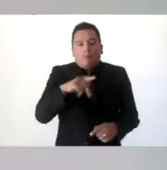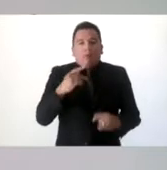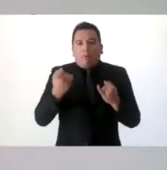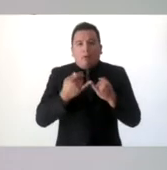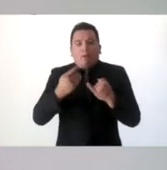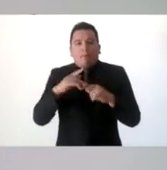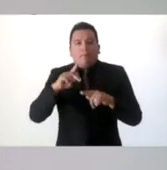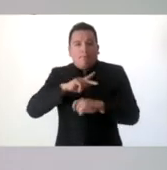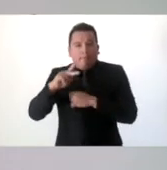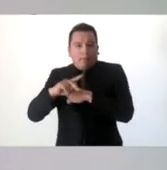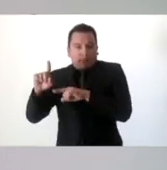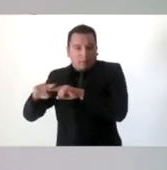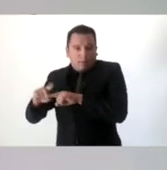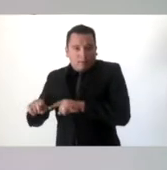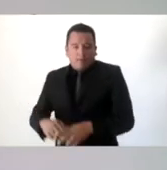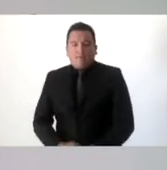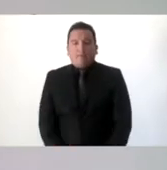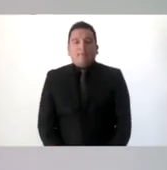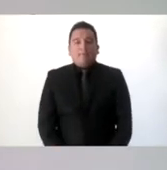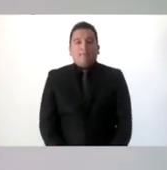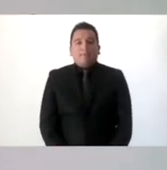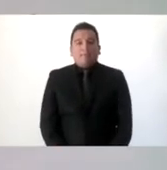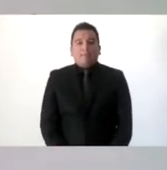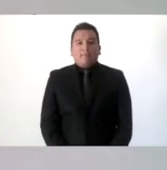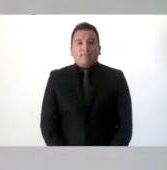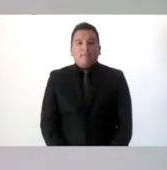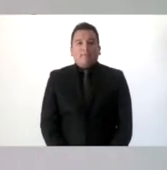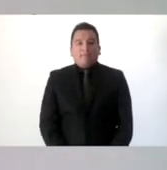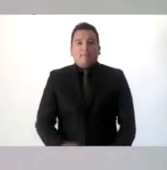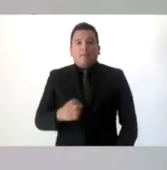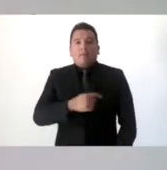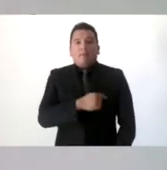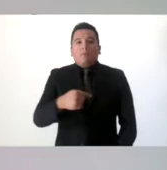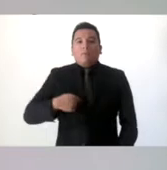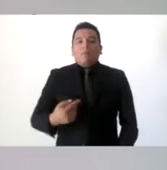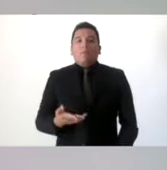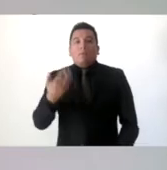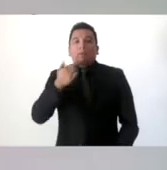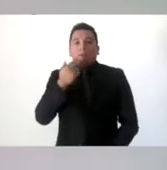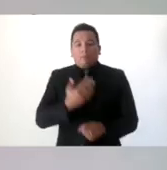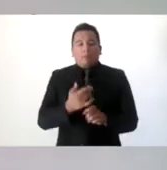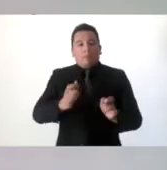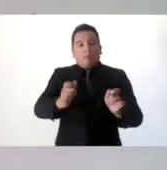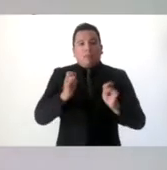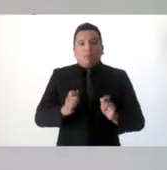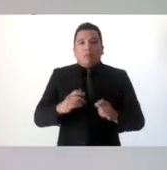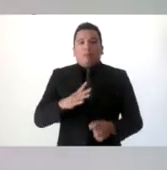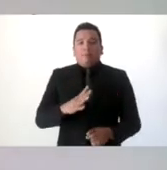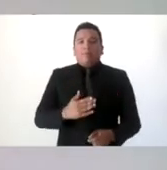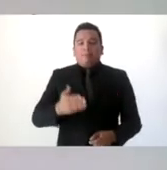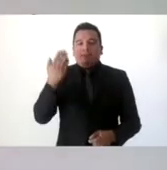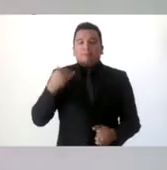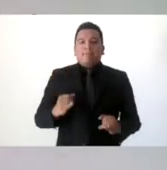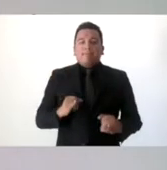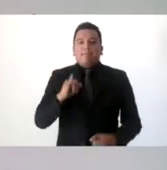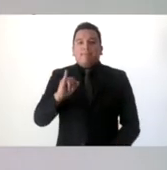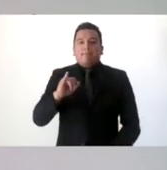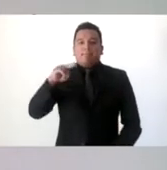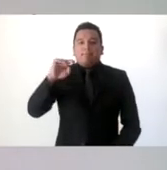también de otros países desde el extranjero. Entonces, bueno, nosotros tenemos la encomienda, ya el instituto